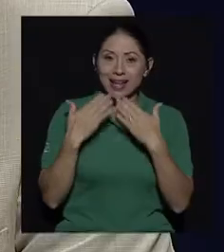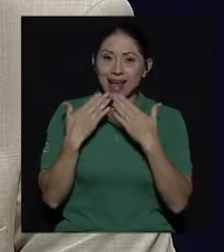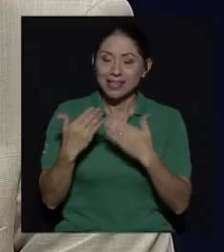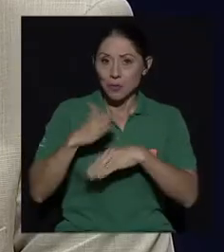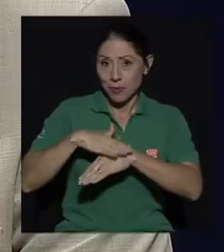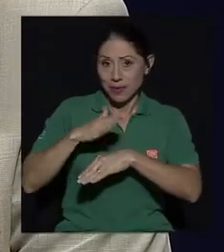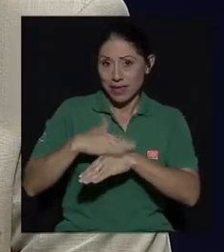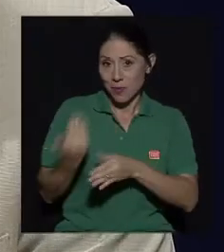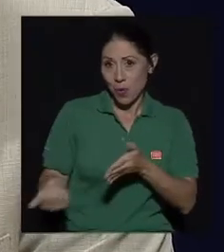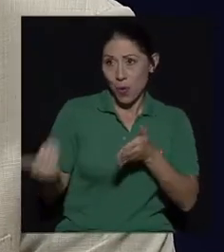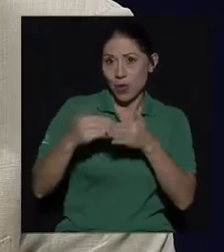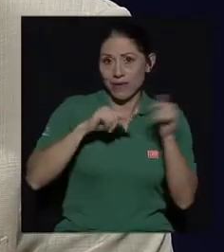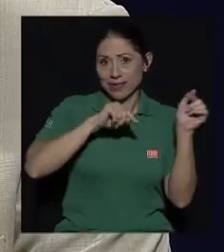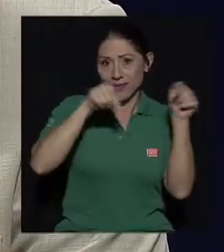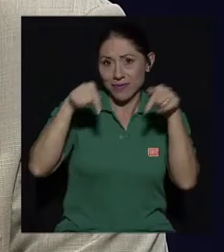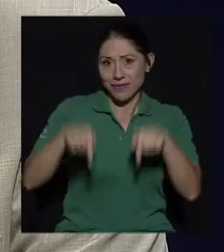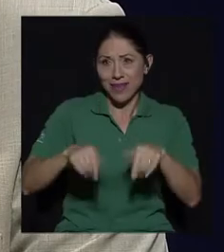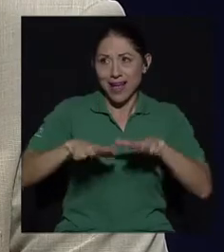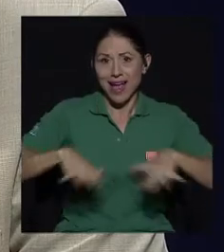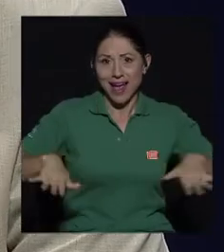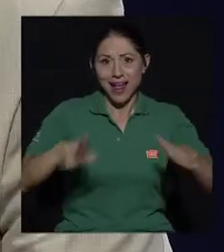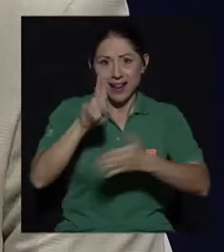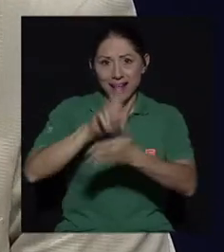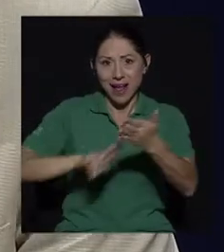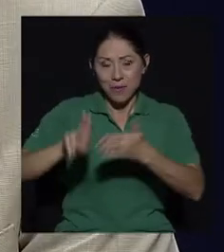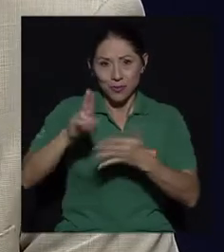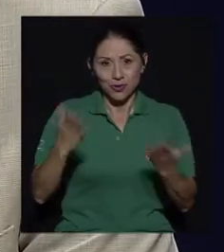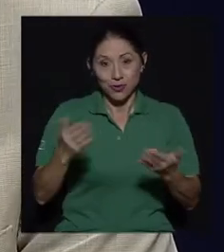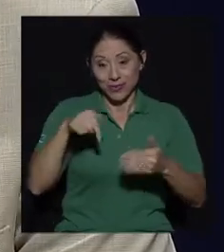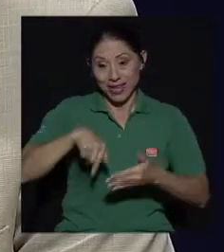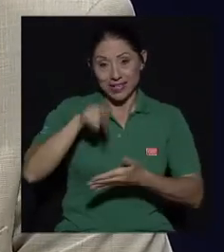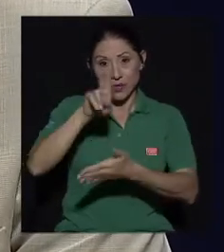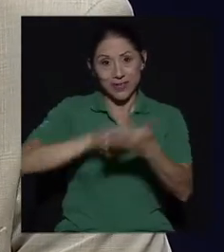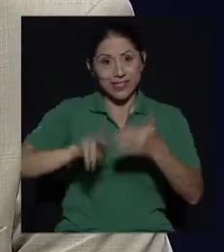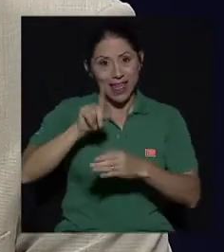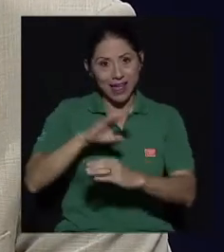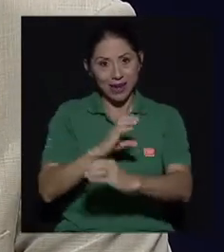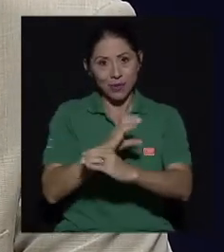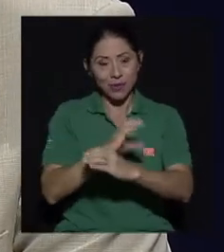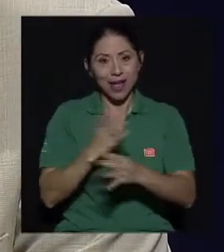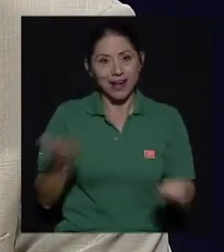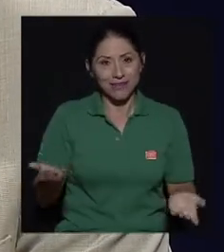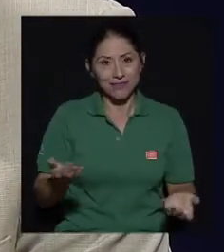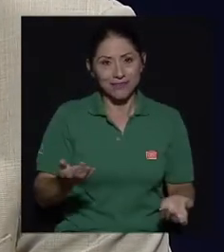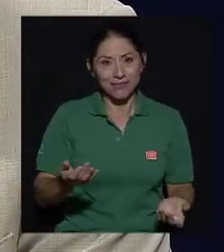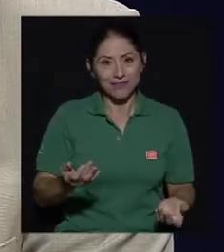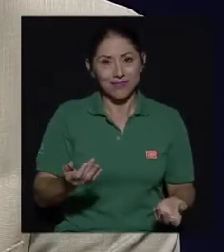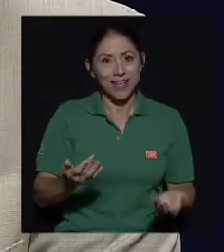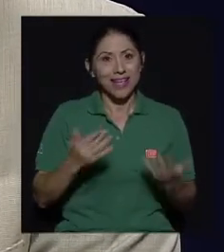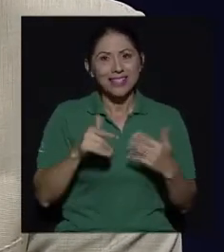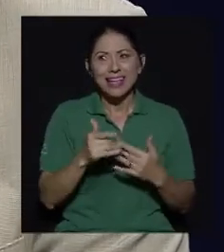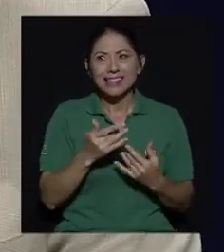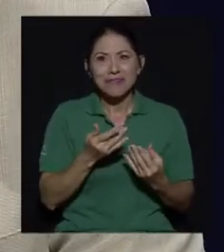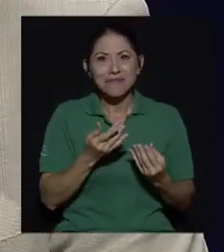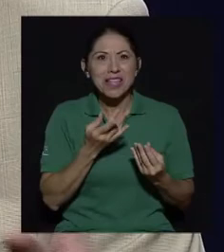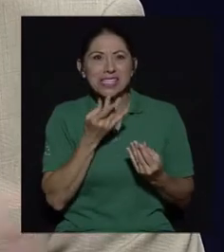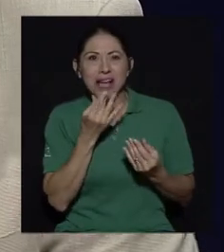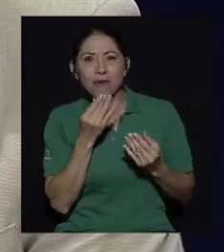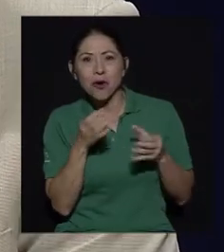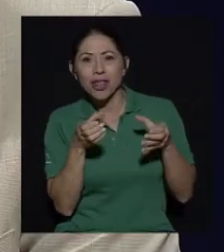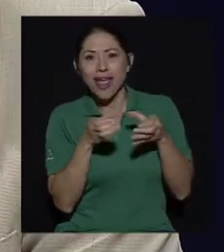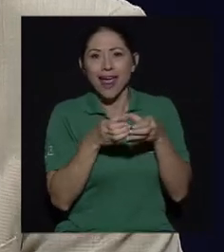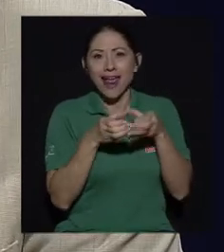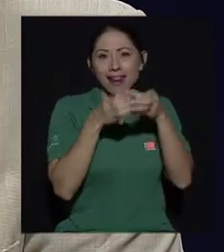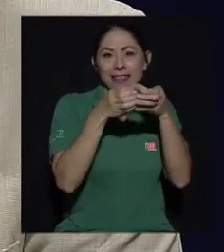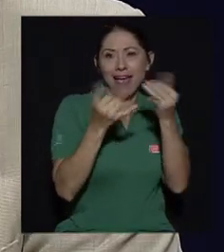oportunidad de muchas gracias por permitirme regresará al campus sea esta universidad hay que cuidarla hay que quitarle ese sabor